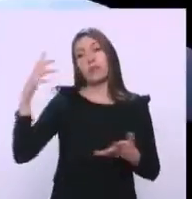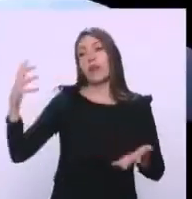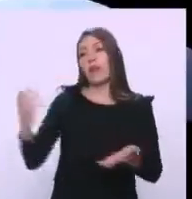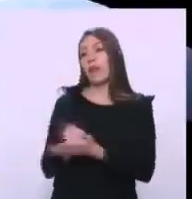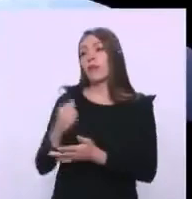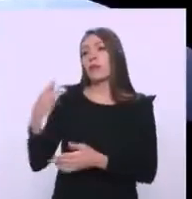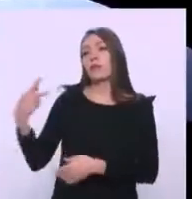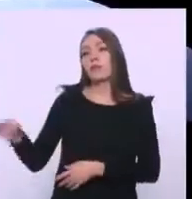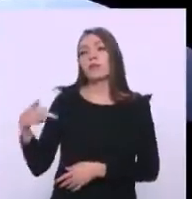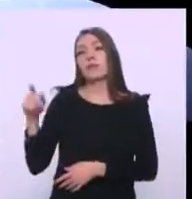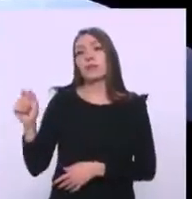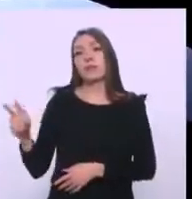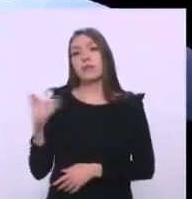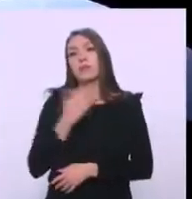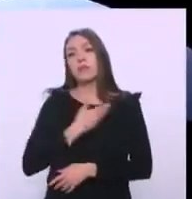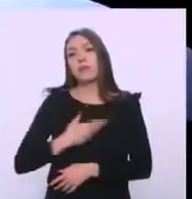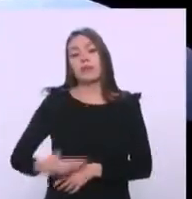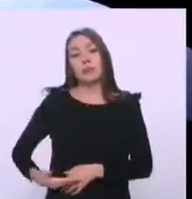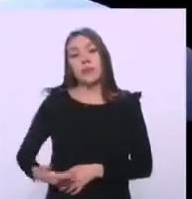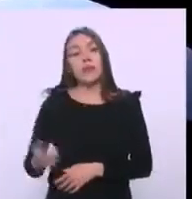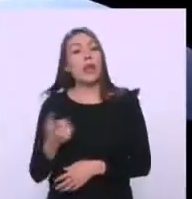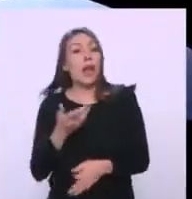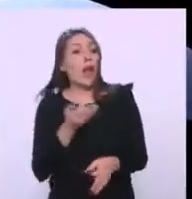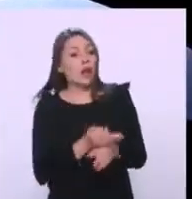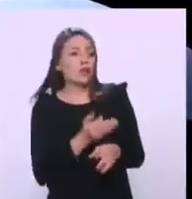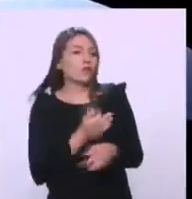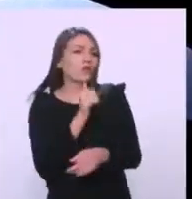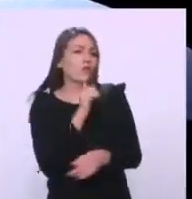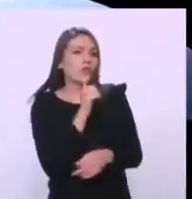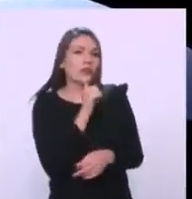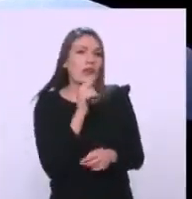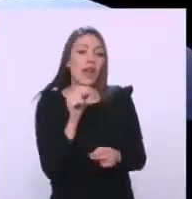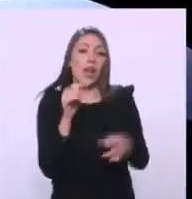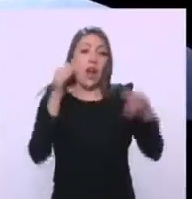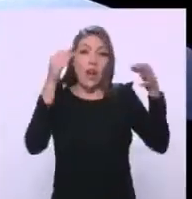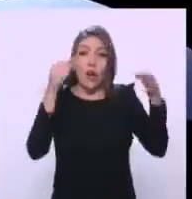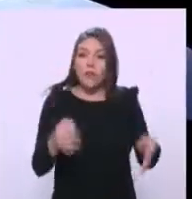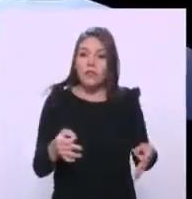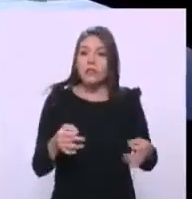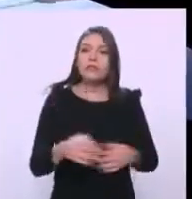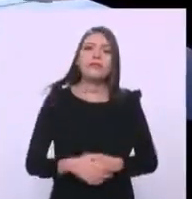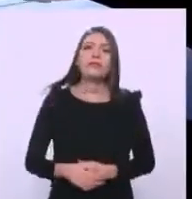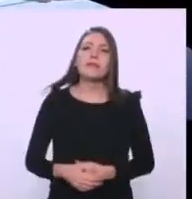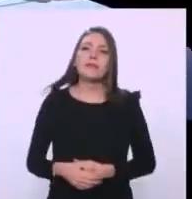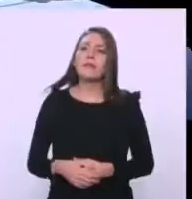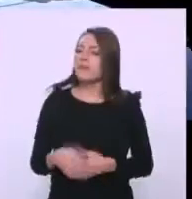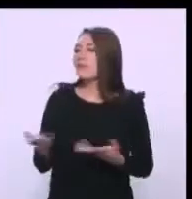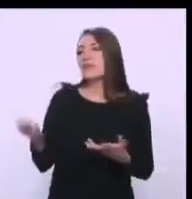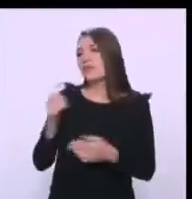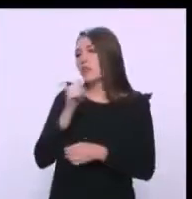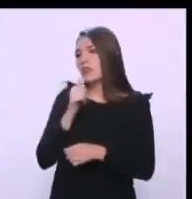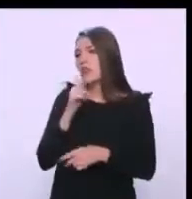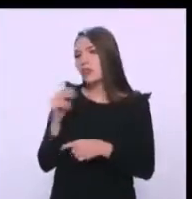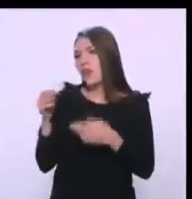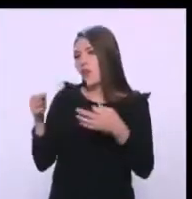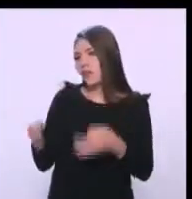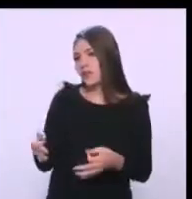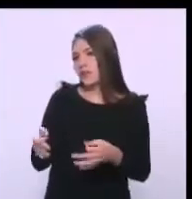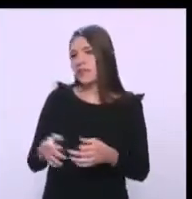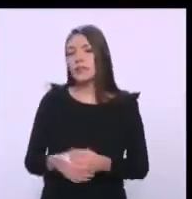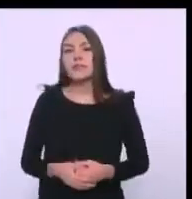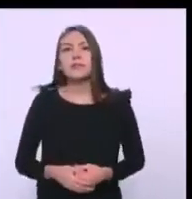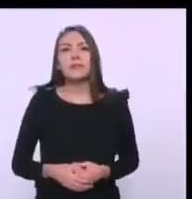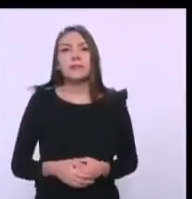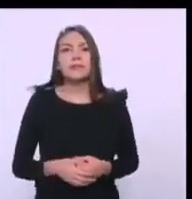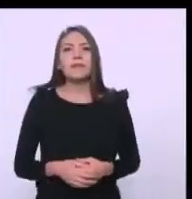hasta hoy todavía no es un triunfo en el sentido estricto del término. Porque no es oficial. No es oficial, exactamente. Y bueno, los del